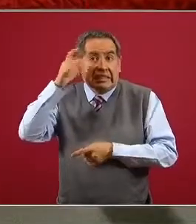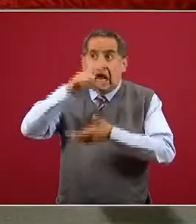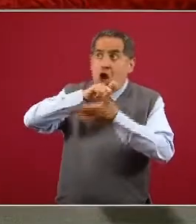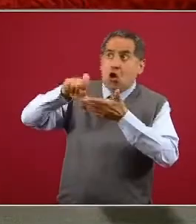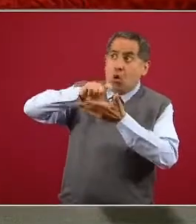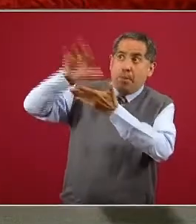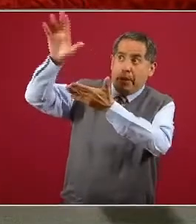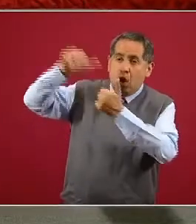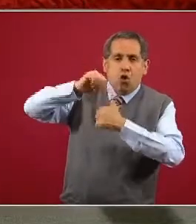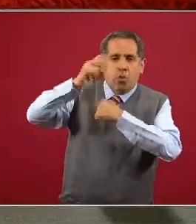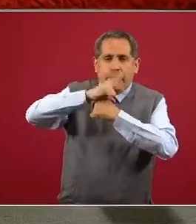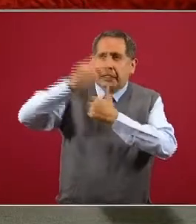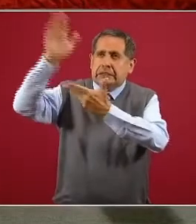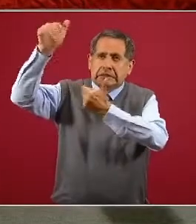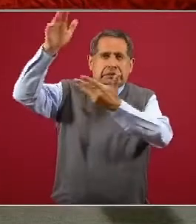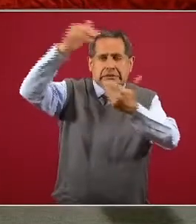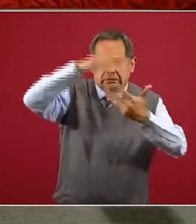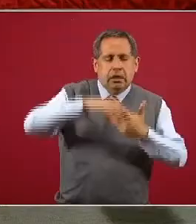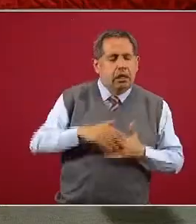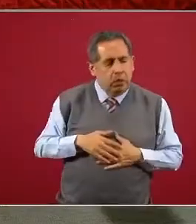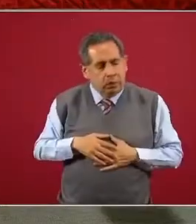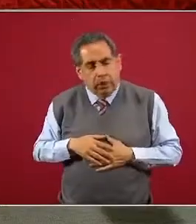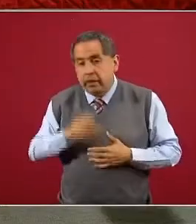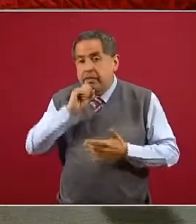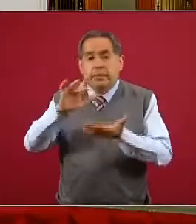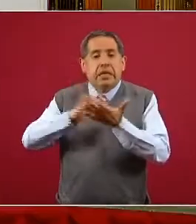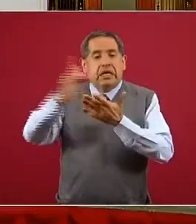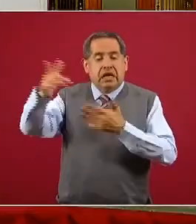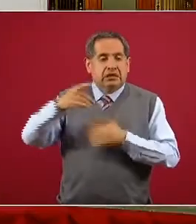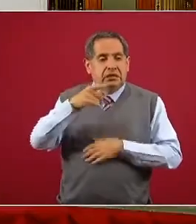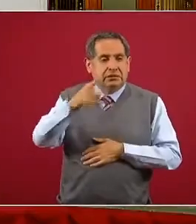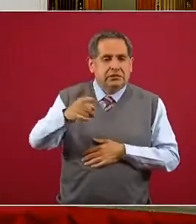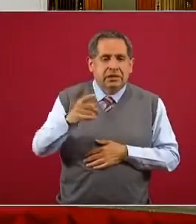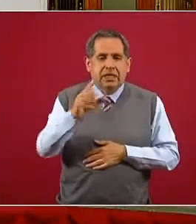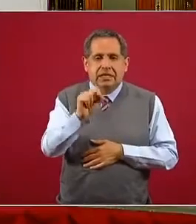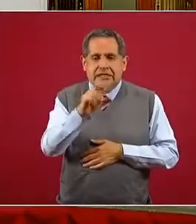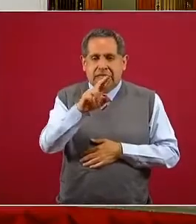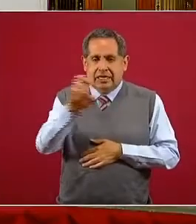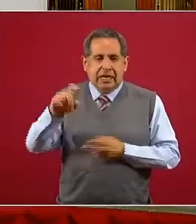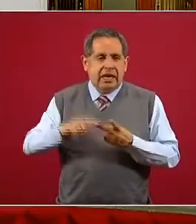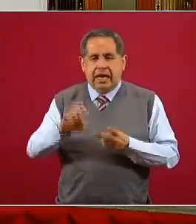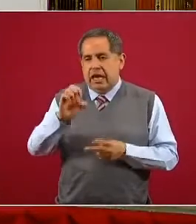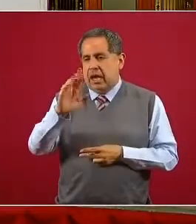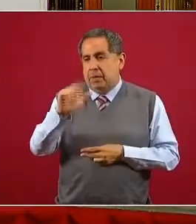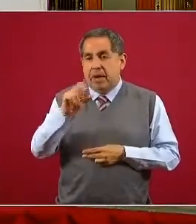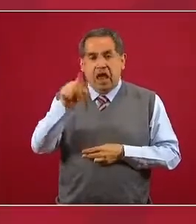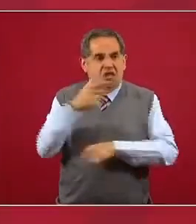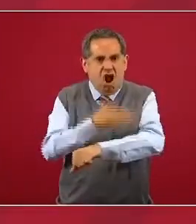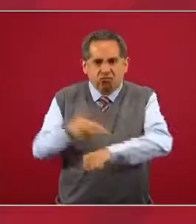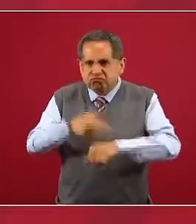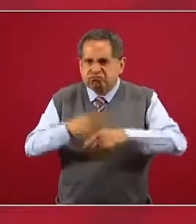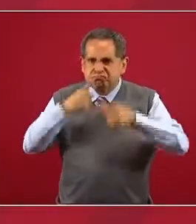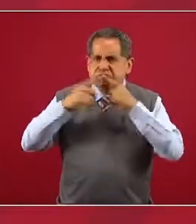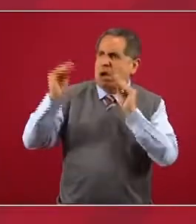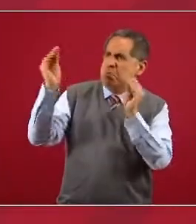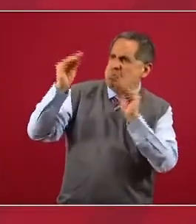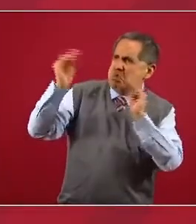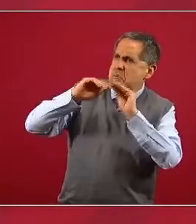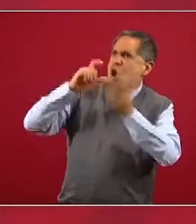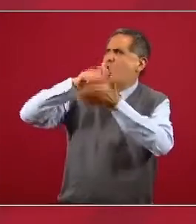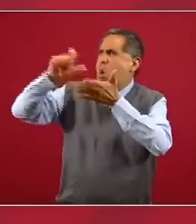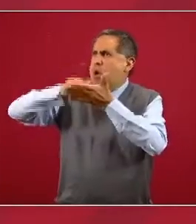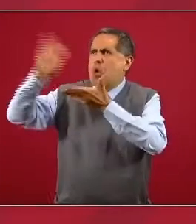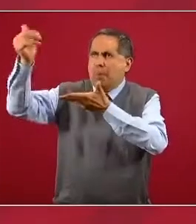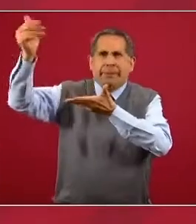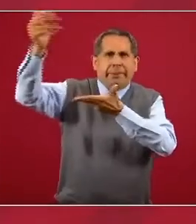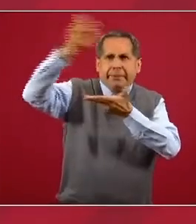varios países, agradecemos también, por cierto, al Servicio Exterior Mexicano y al canciller Marcelo Ebrard el trabajo que hicieron de